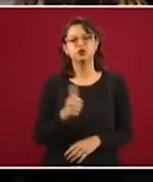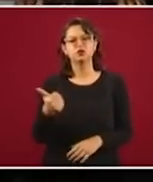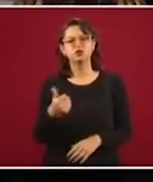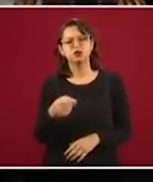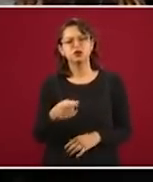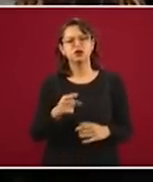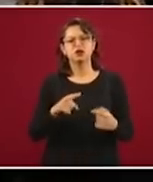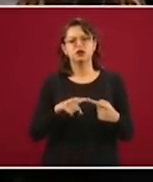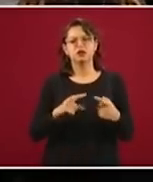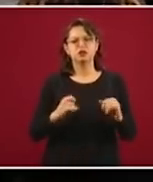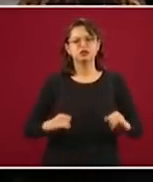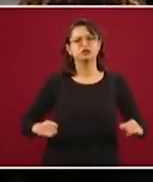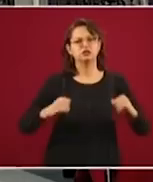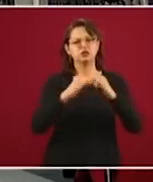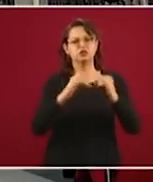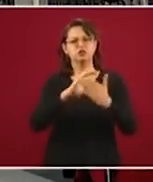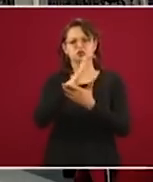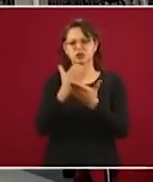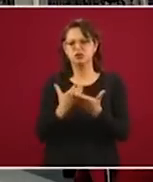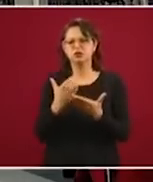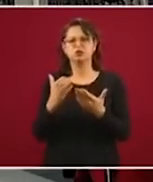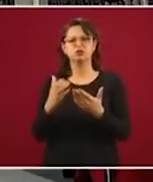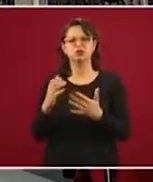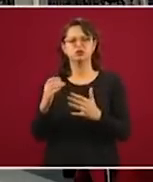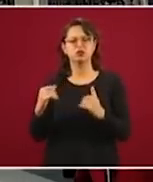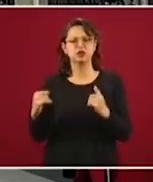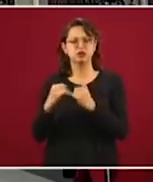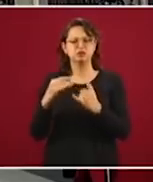inversión de IMSS-Bienestar. A ver si, ¿cómo va lo de los contratos?